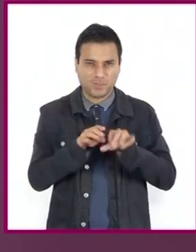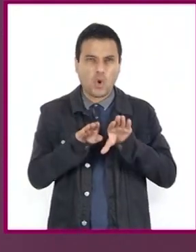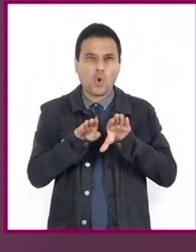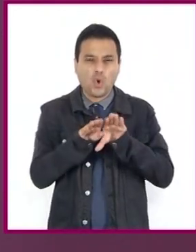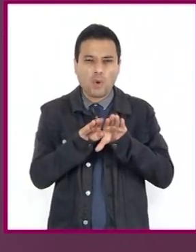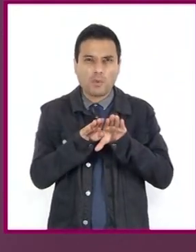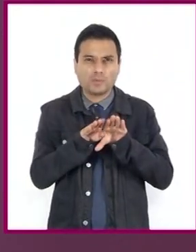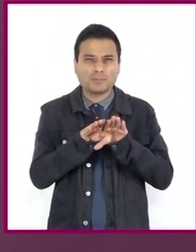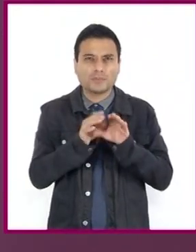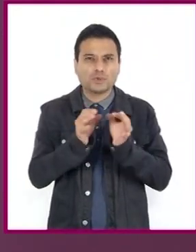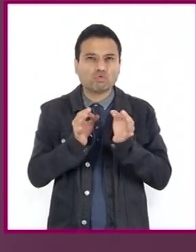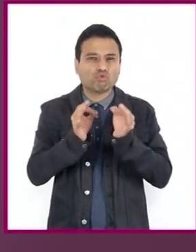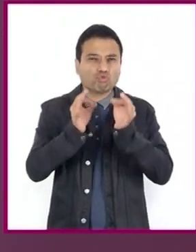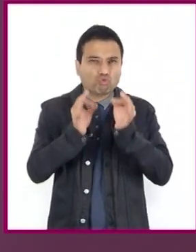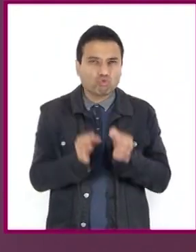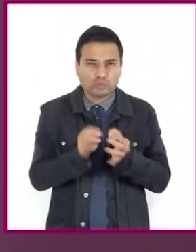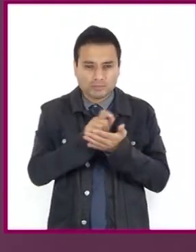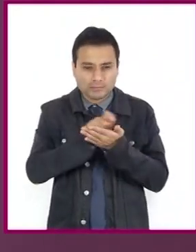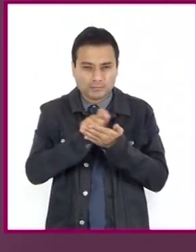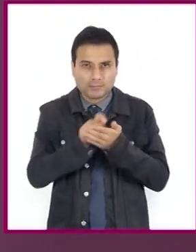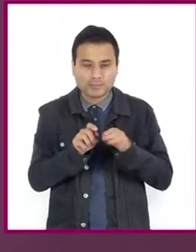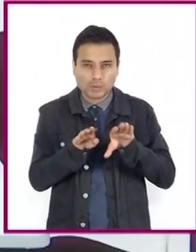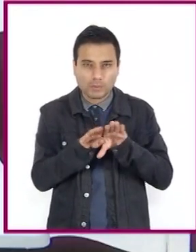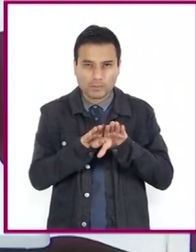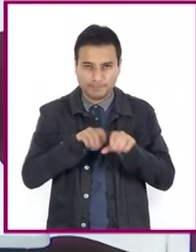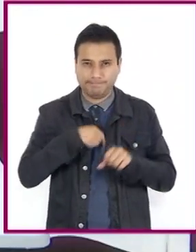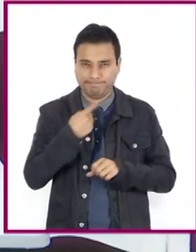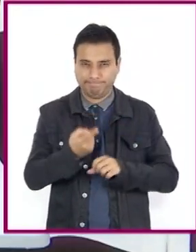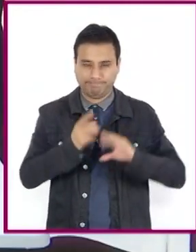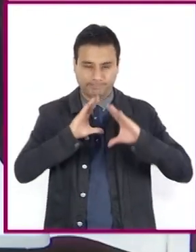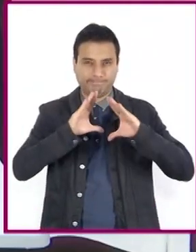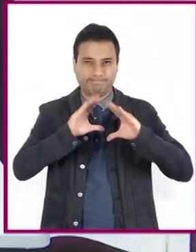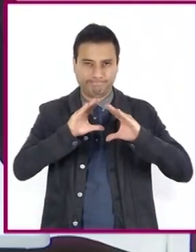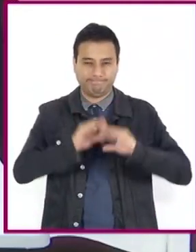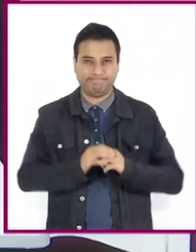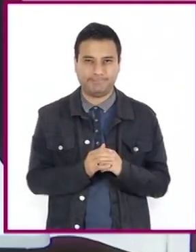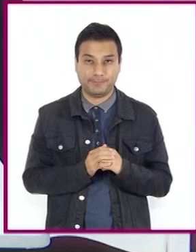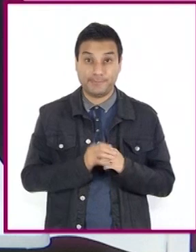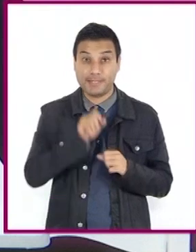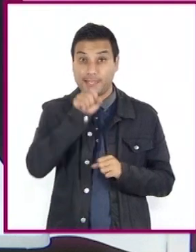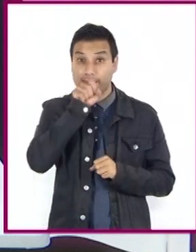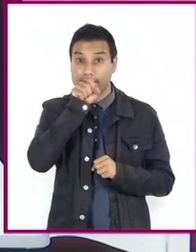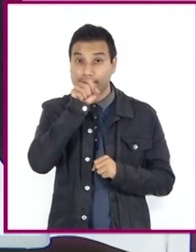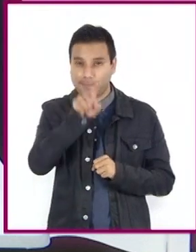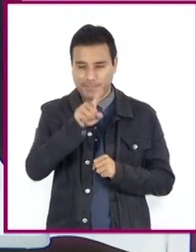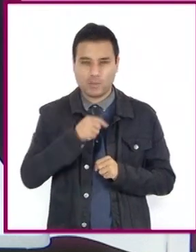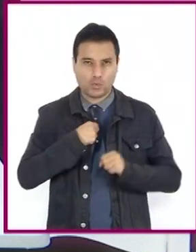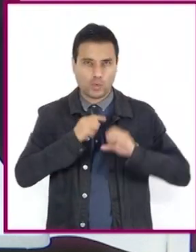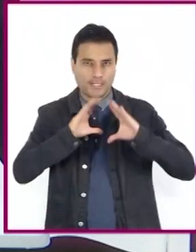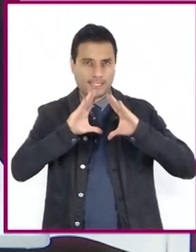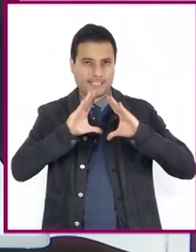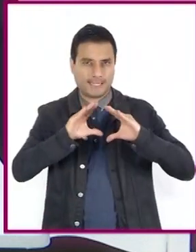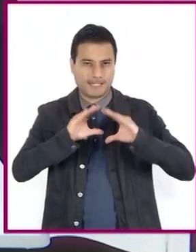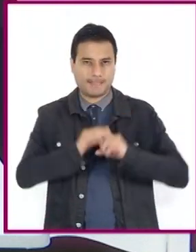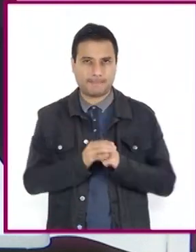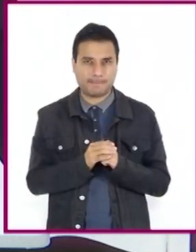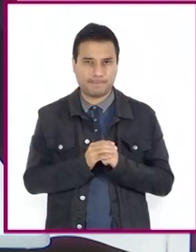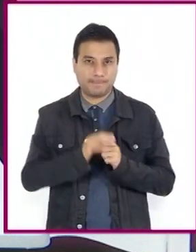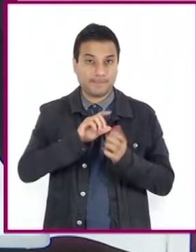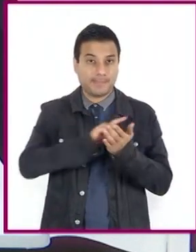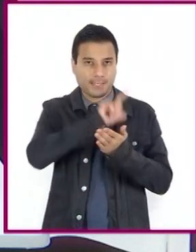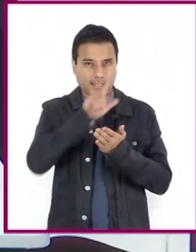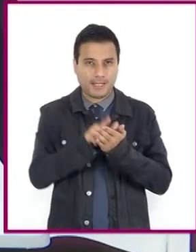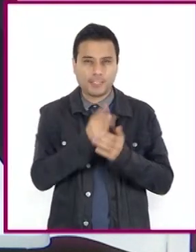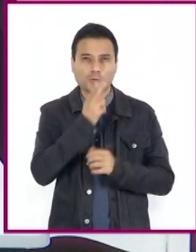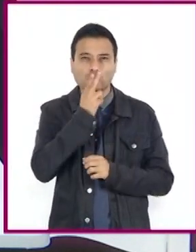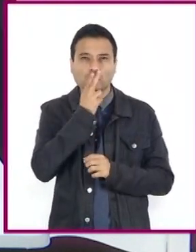una reacción química mediante una ecuación. También veremos la forma en la que se cumple la ley de la